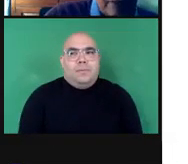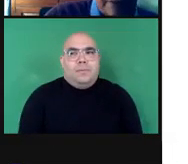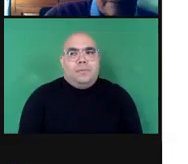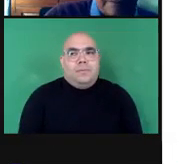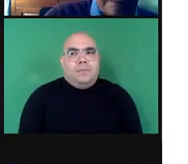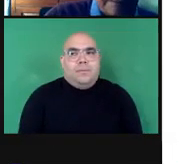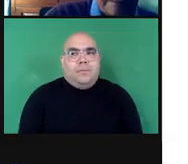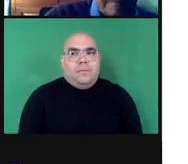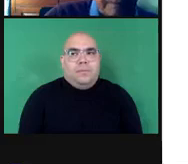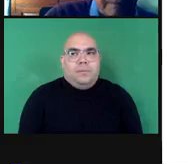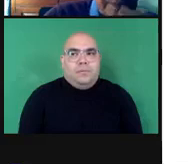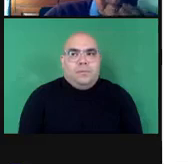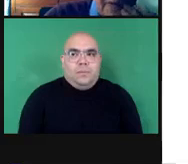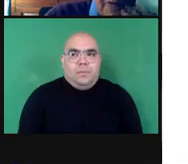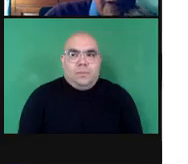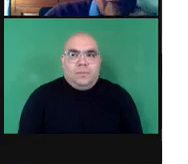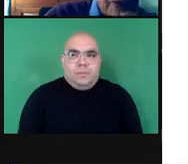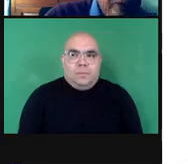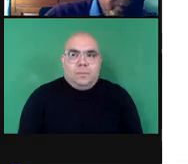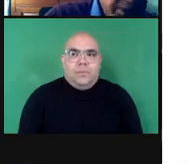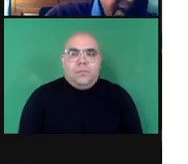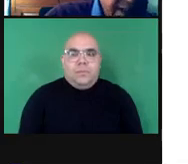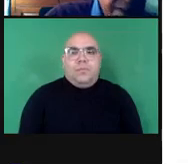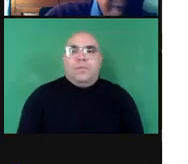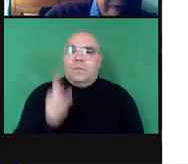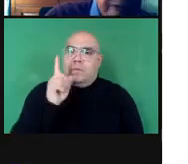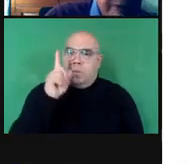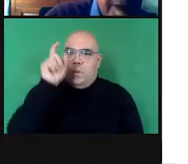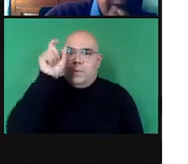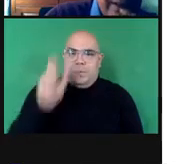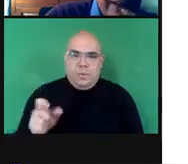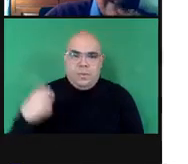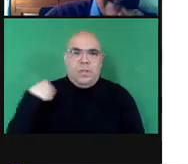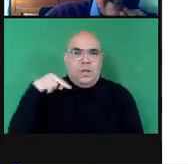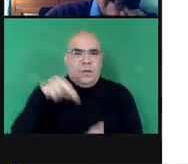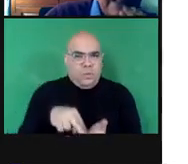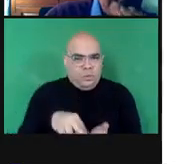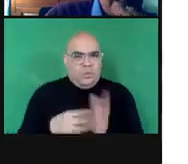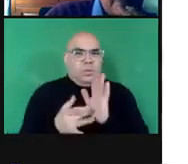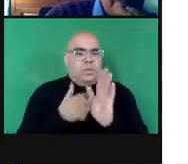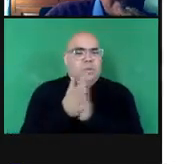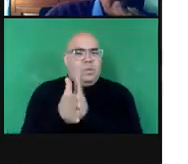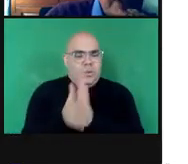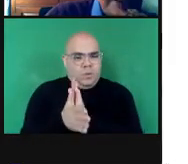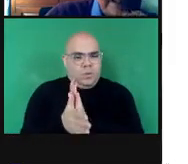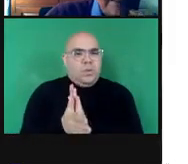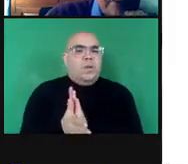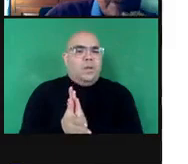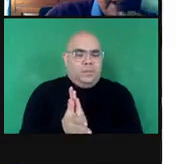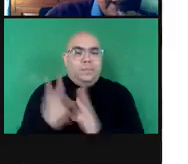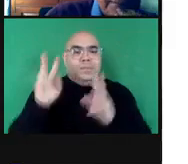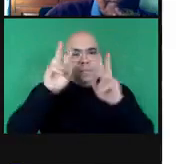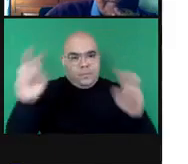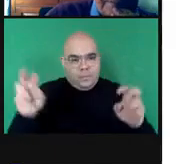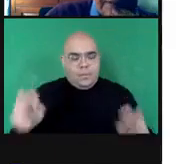Hay un autor que lo tengo aquí en donde hizo este tipo